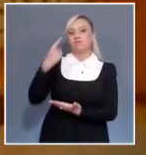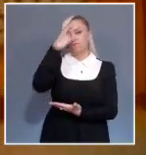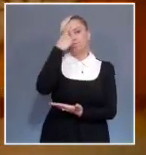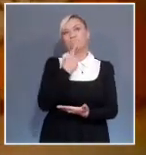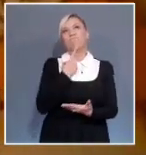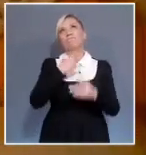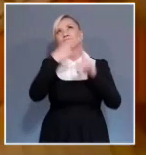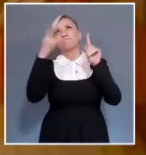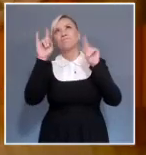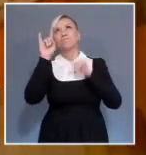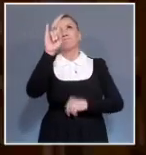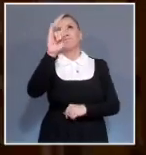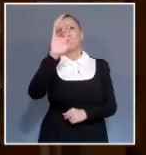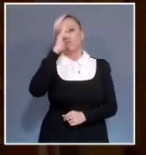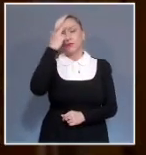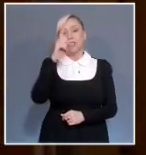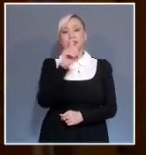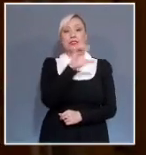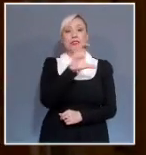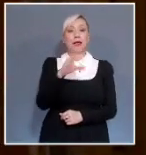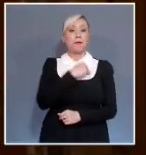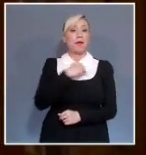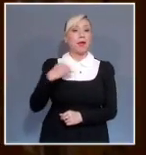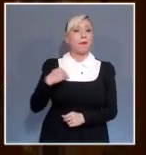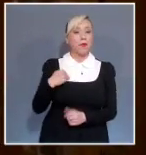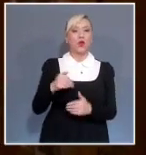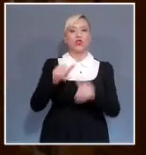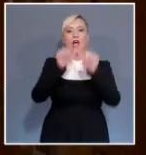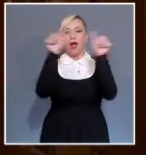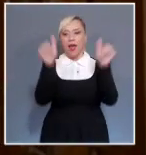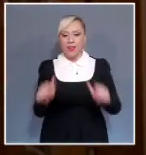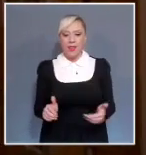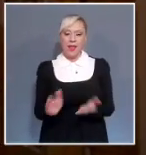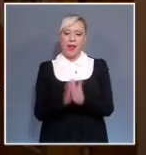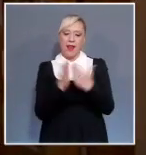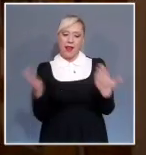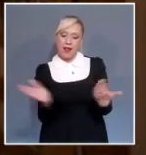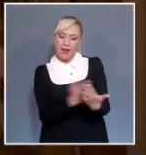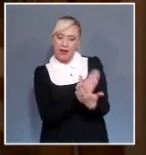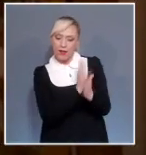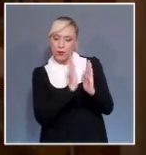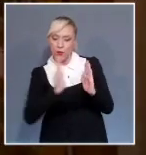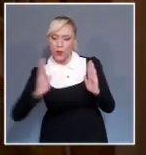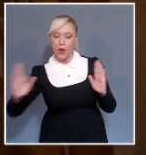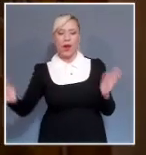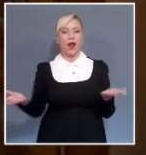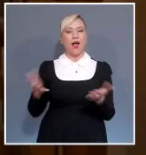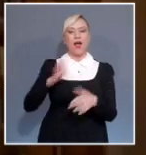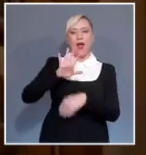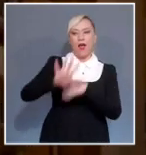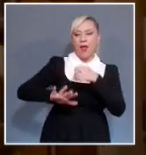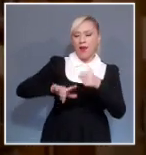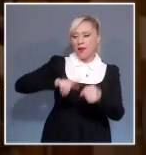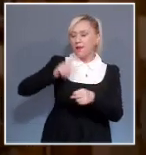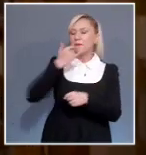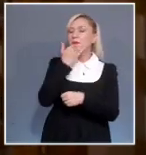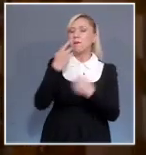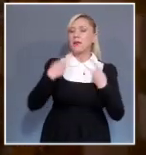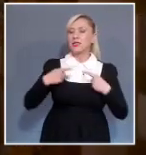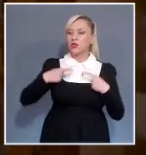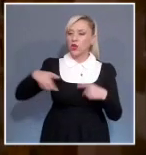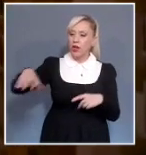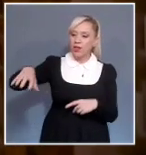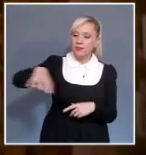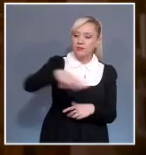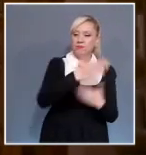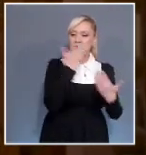en la ciencia, artes, literatura, humanidades y ciencias sociales como el derecho, en donde ha participado el ministro en retiro de la Suprema